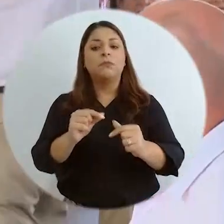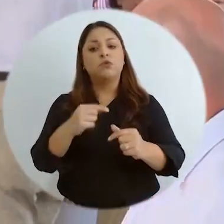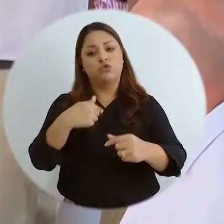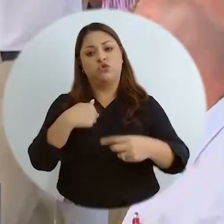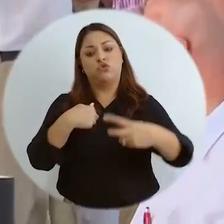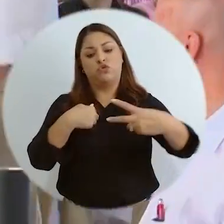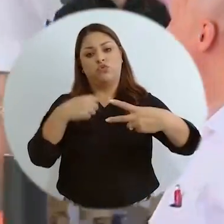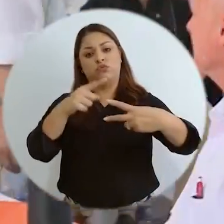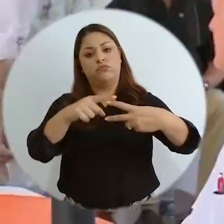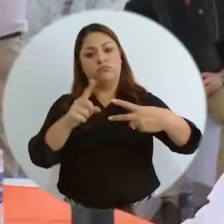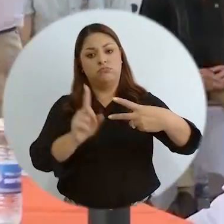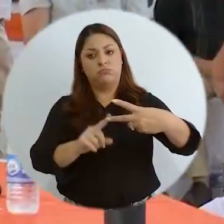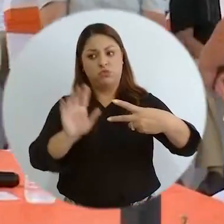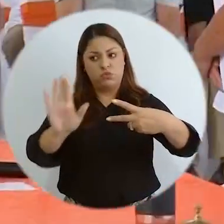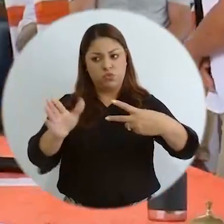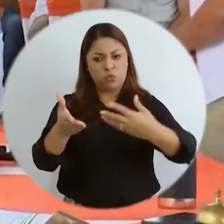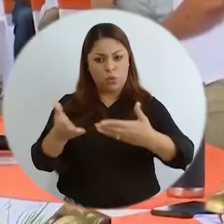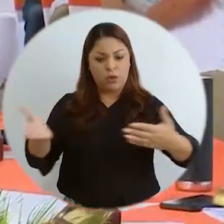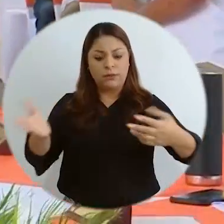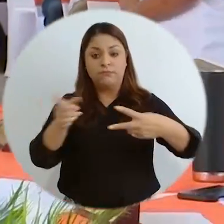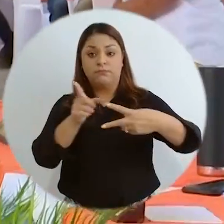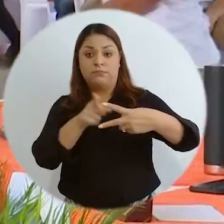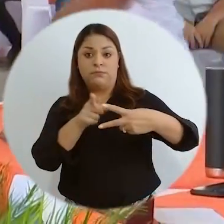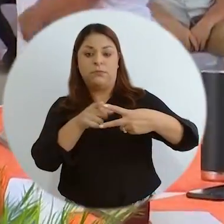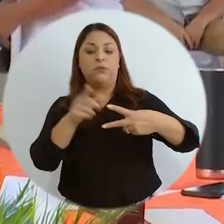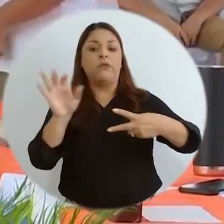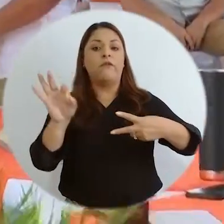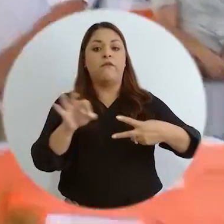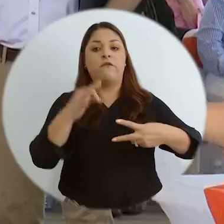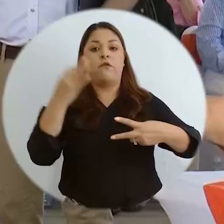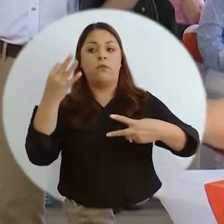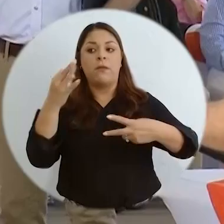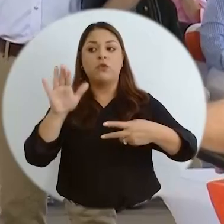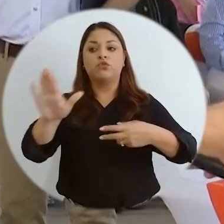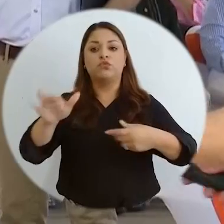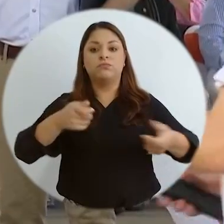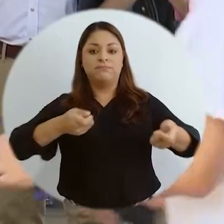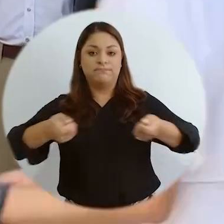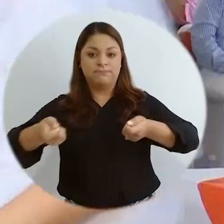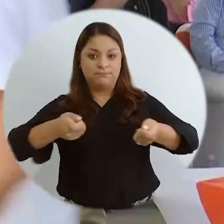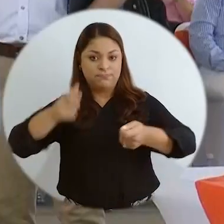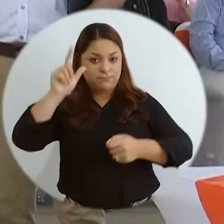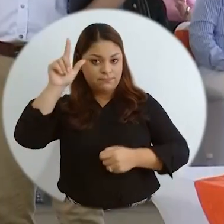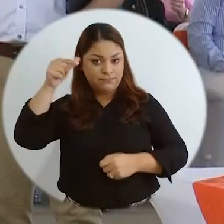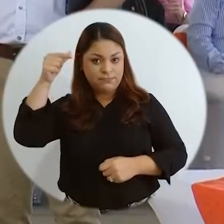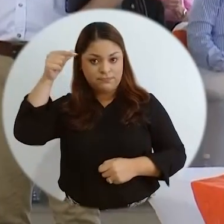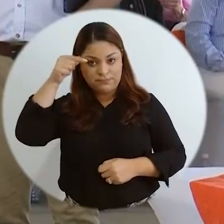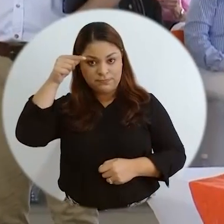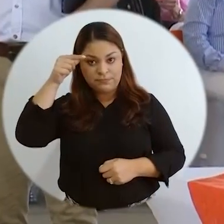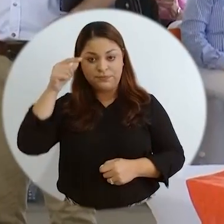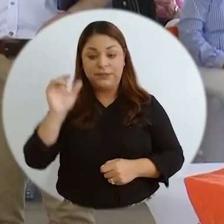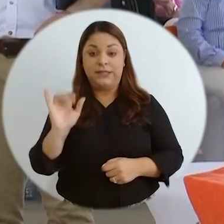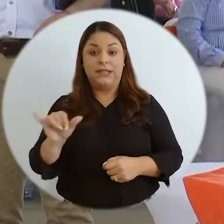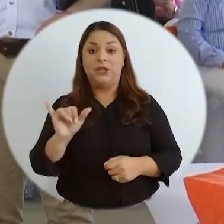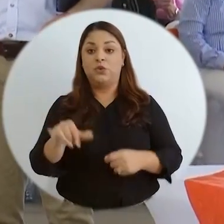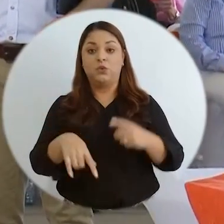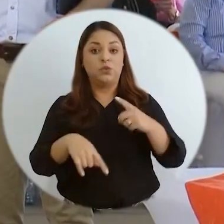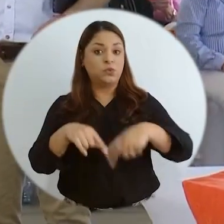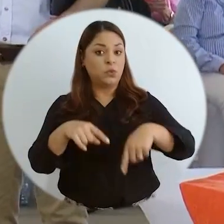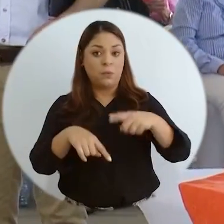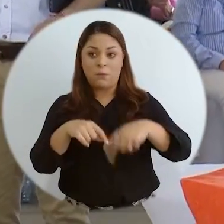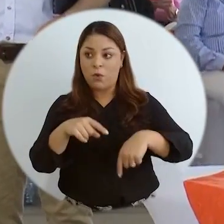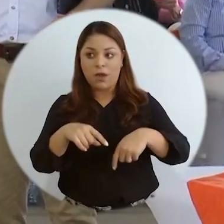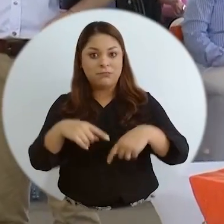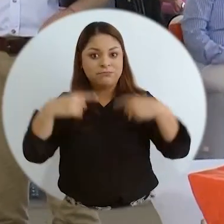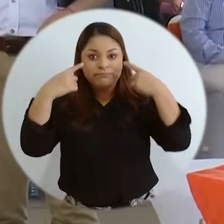en que no puede llevar a cabo las promesas de su agenda inicial, ¿verdad?